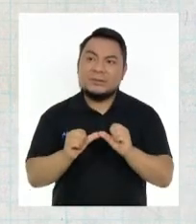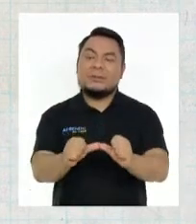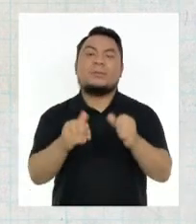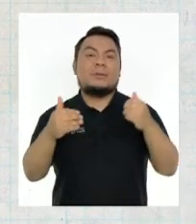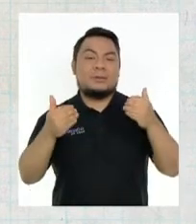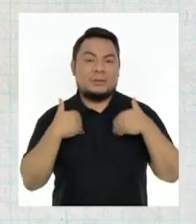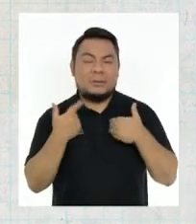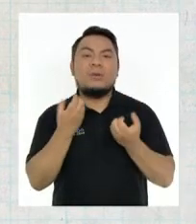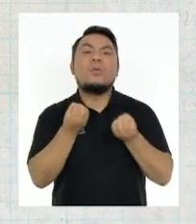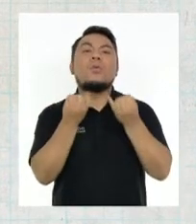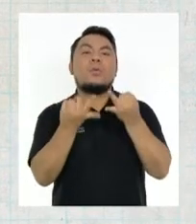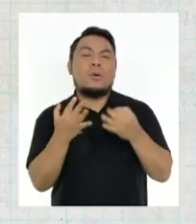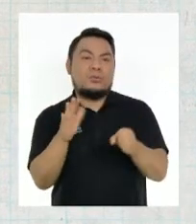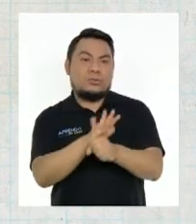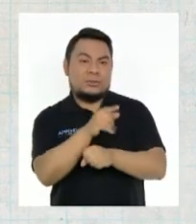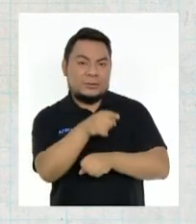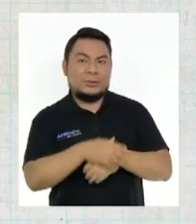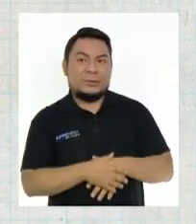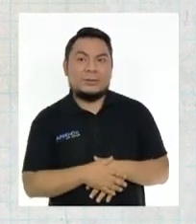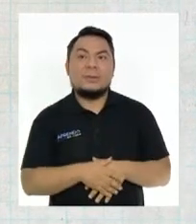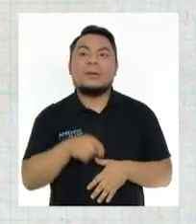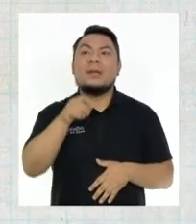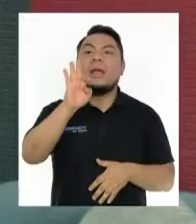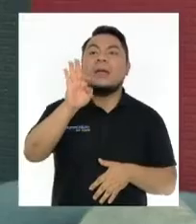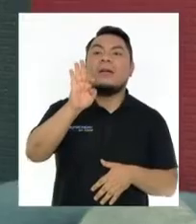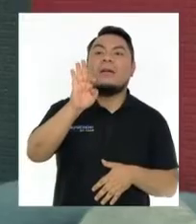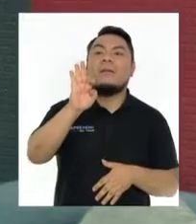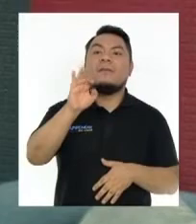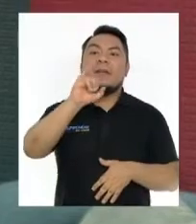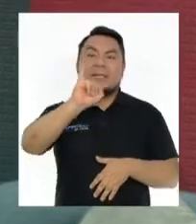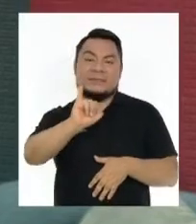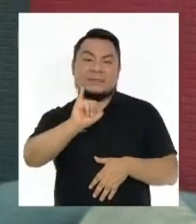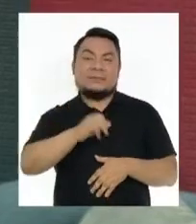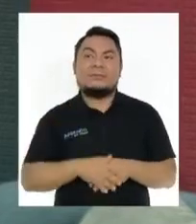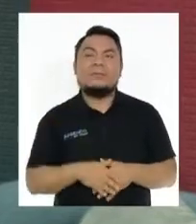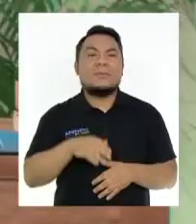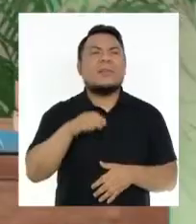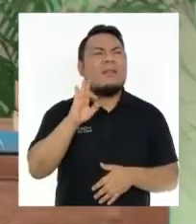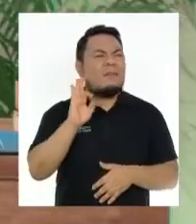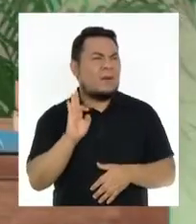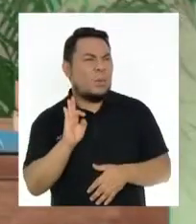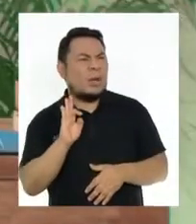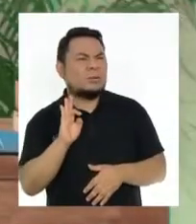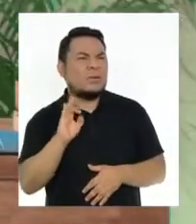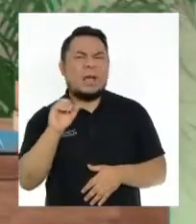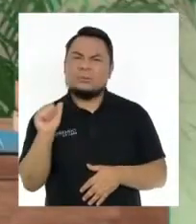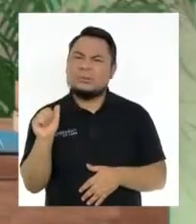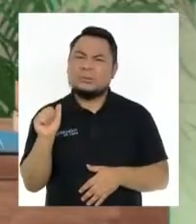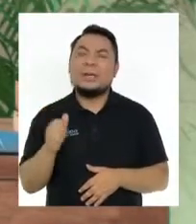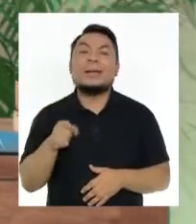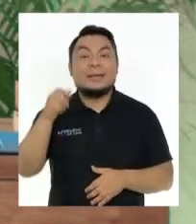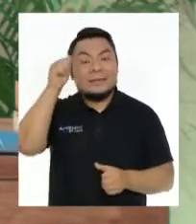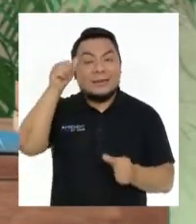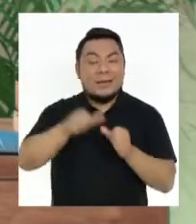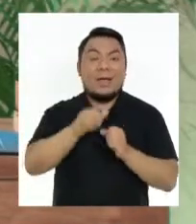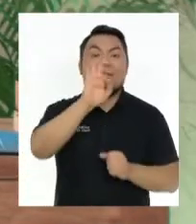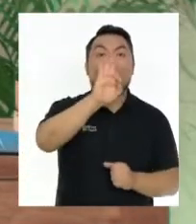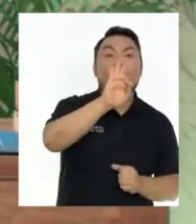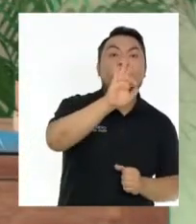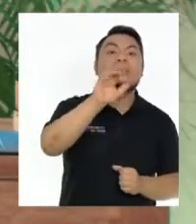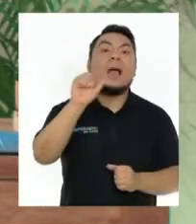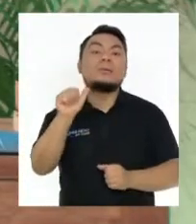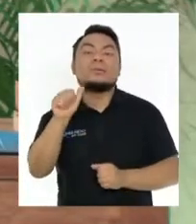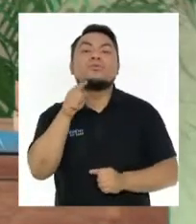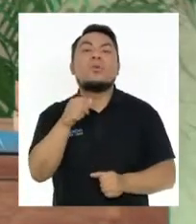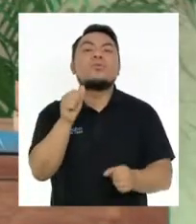la frecuencia absoluta, F sub I. ¿Frecuencia absoluta? Recordemos que la frecuencia absoluta es el